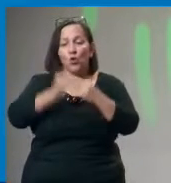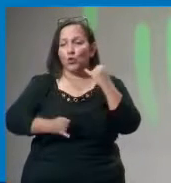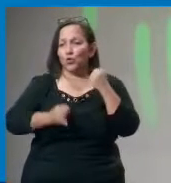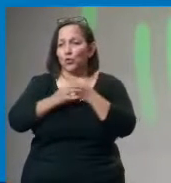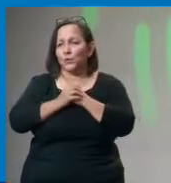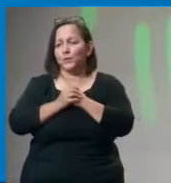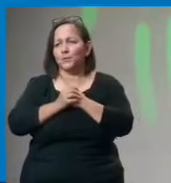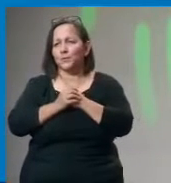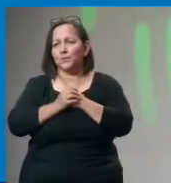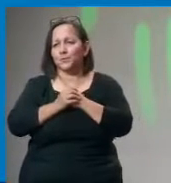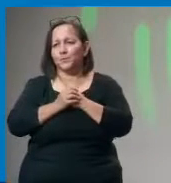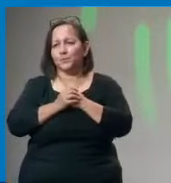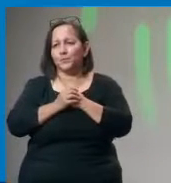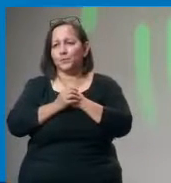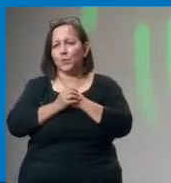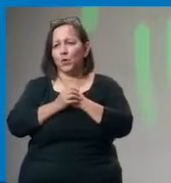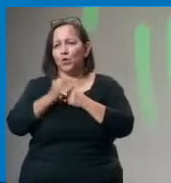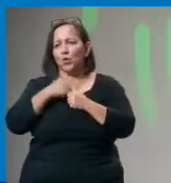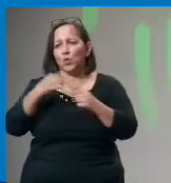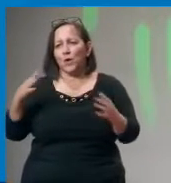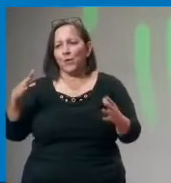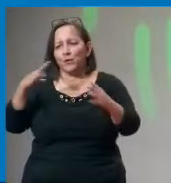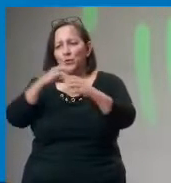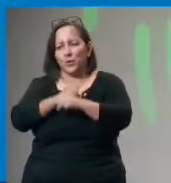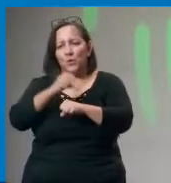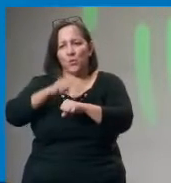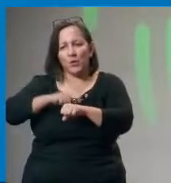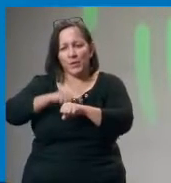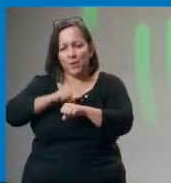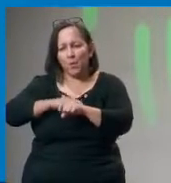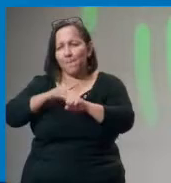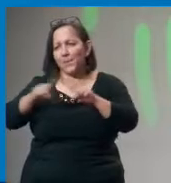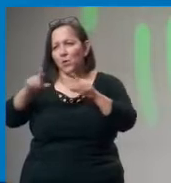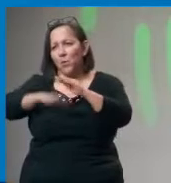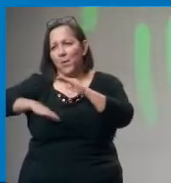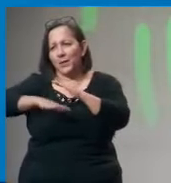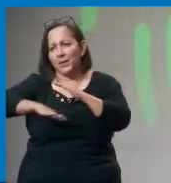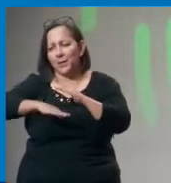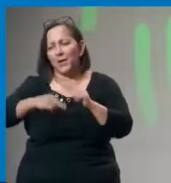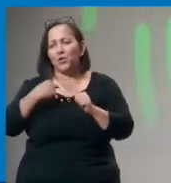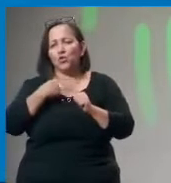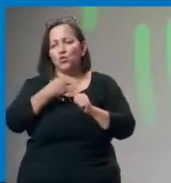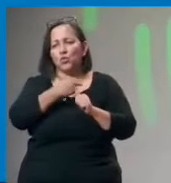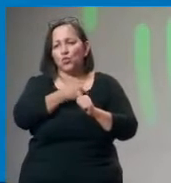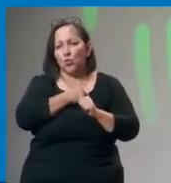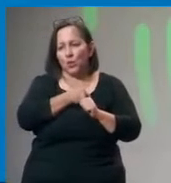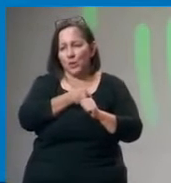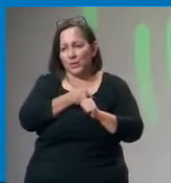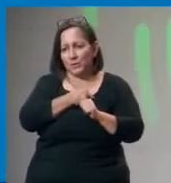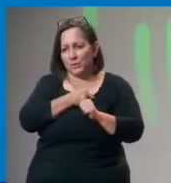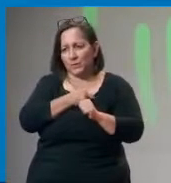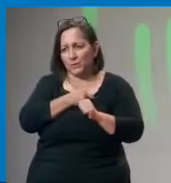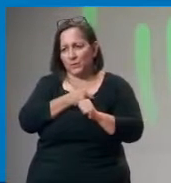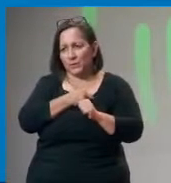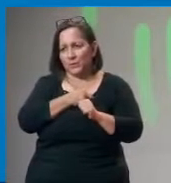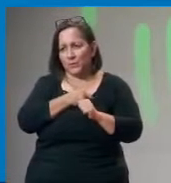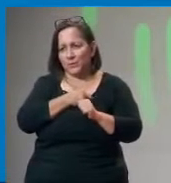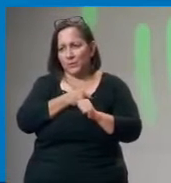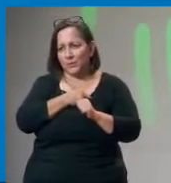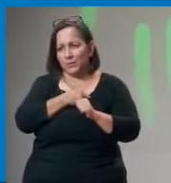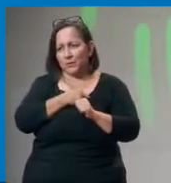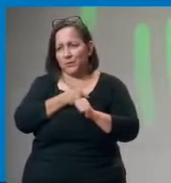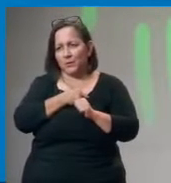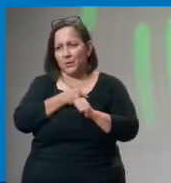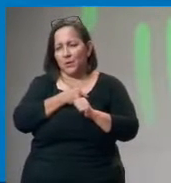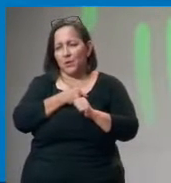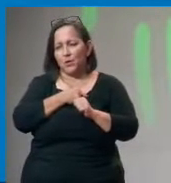conclusiones. Voy a resumirlas por el tiempo, pero básicamente los trazadores nos dan una información increíble, nos llevan